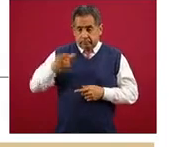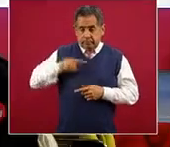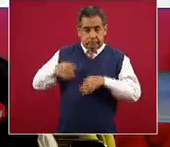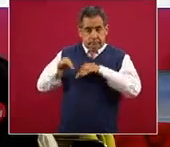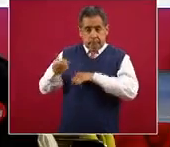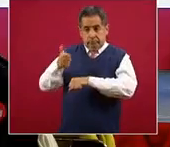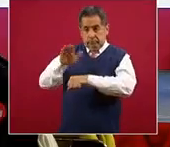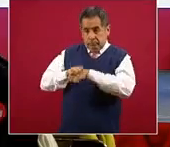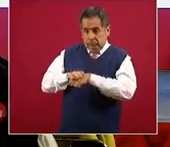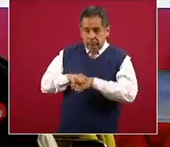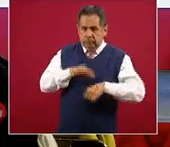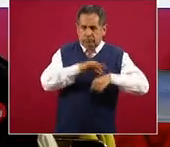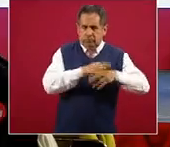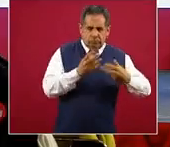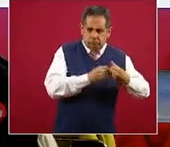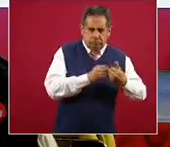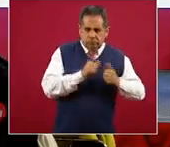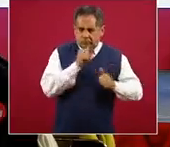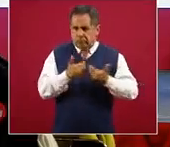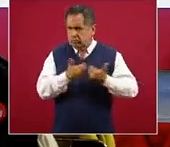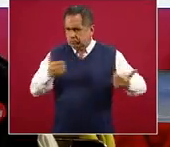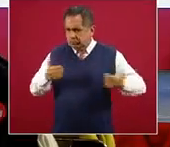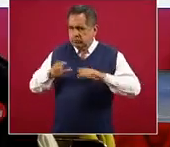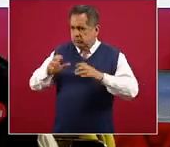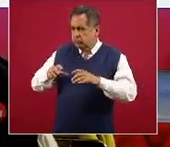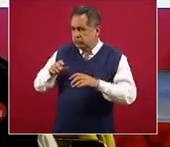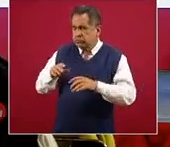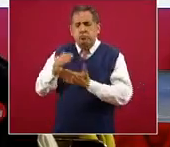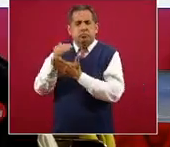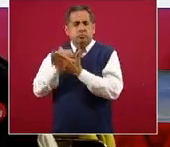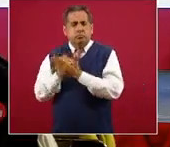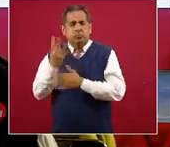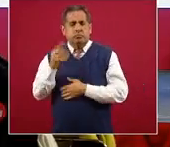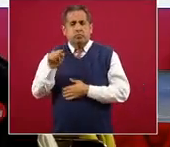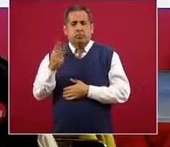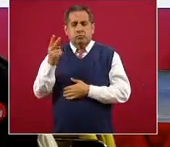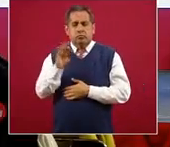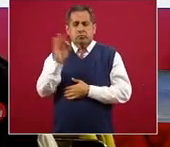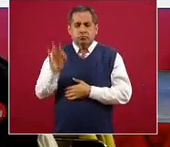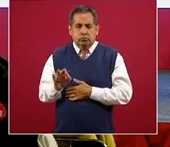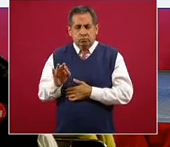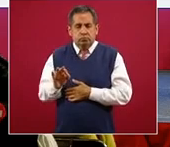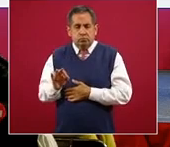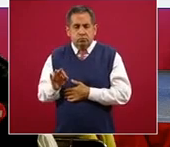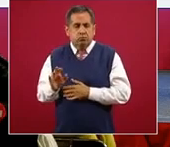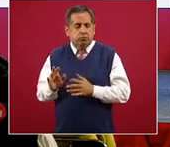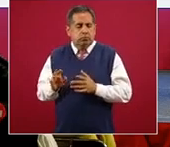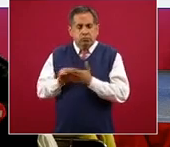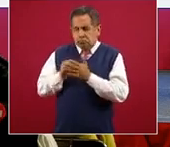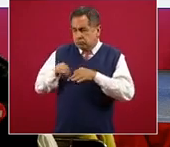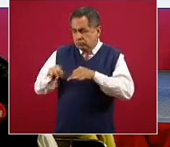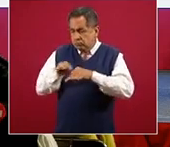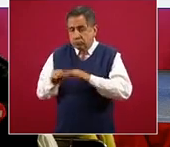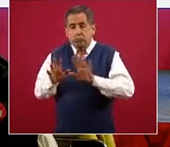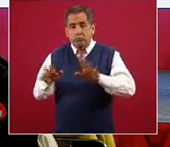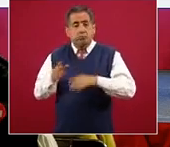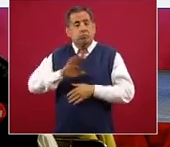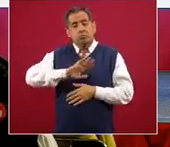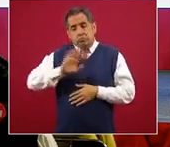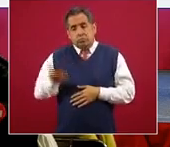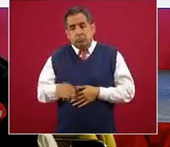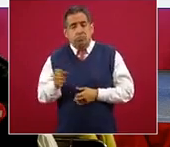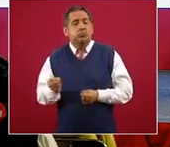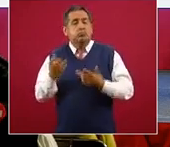la tasa de infección sí fue menor, de 4.2%, de aquellos que seguían activos, pero la tasa de